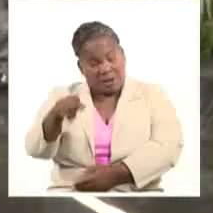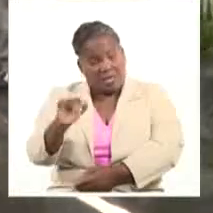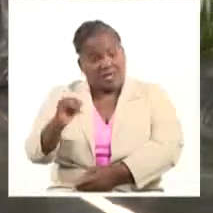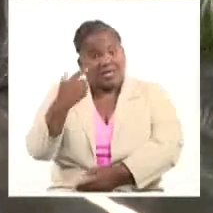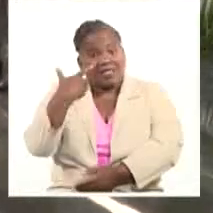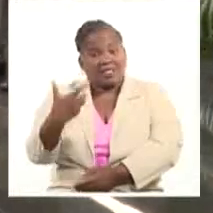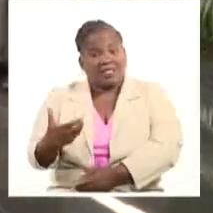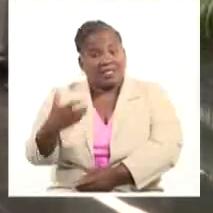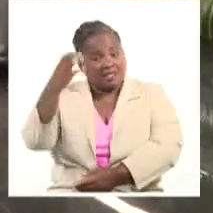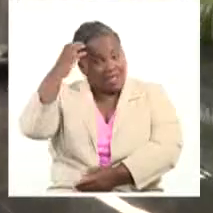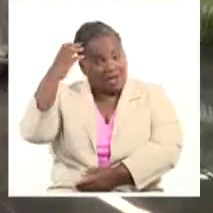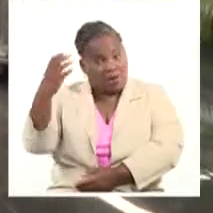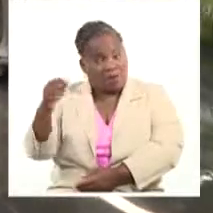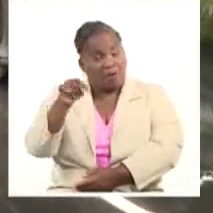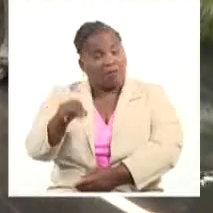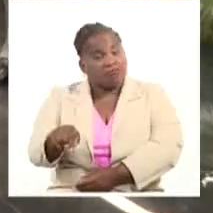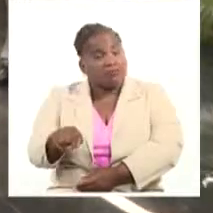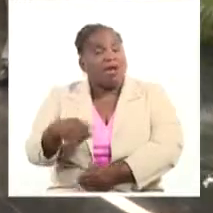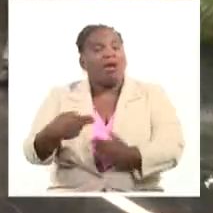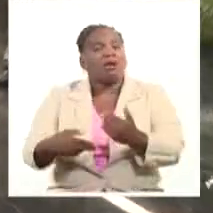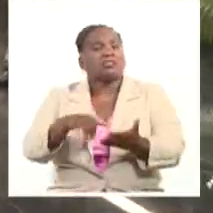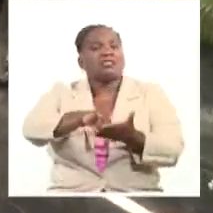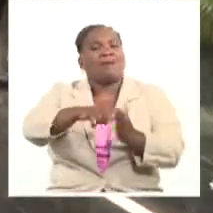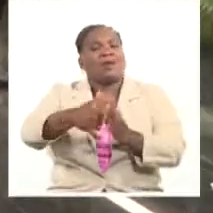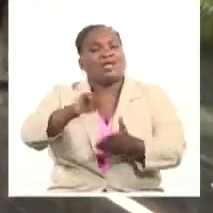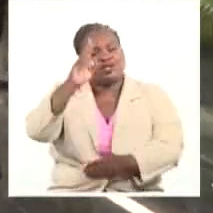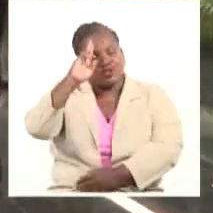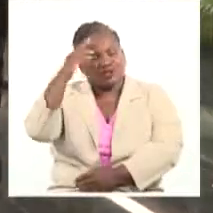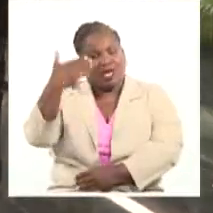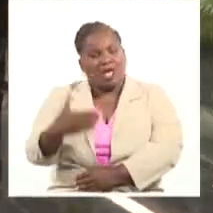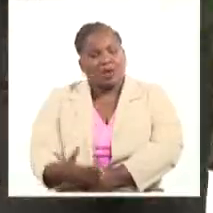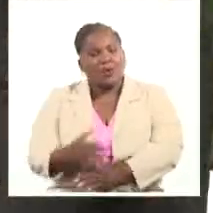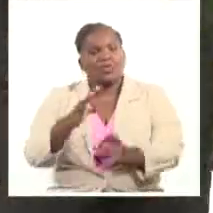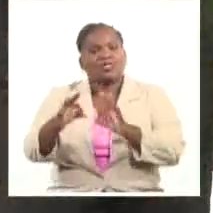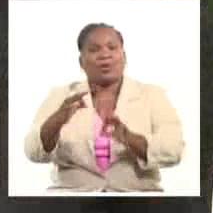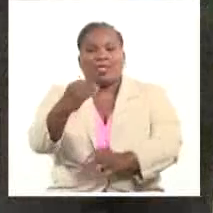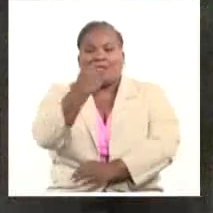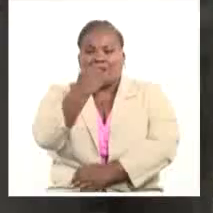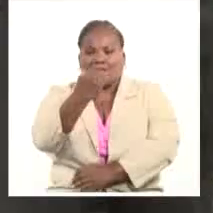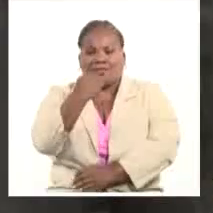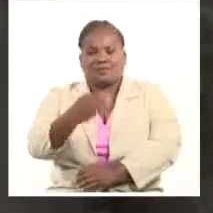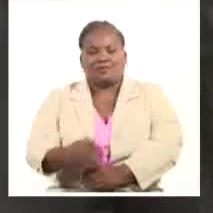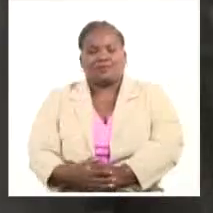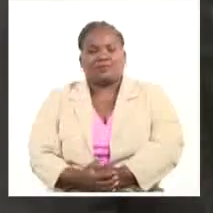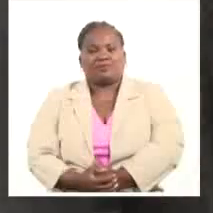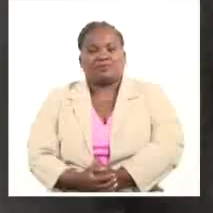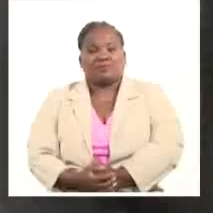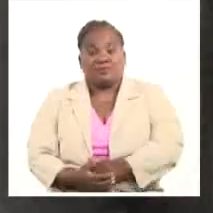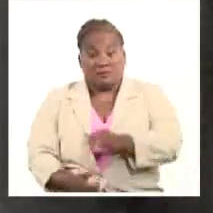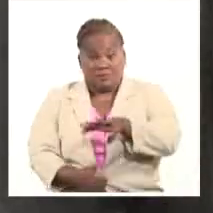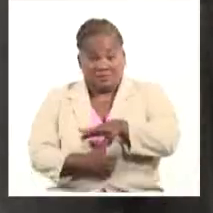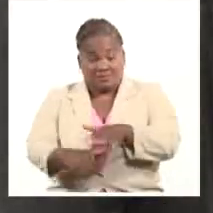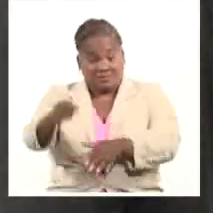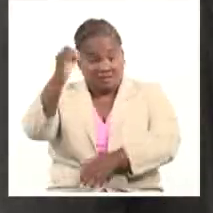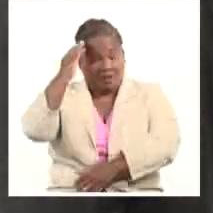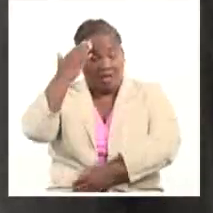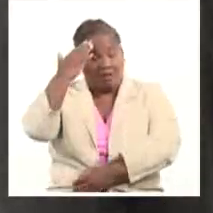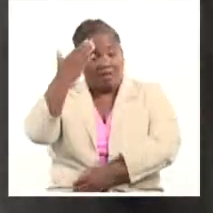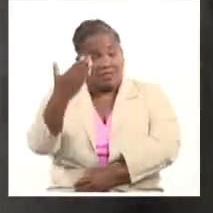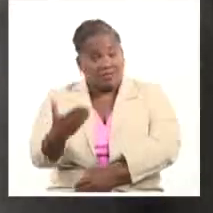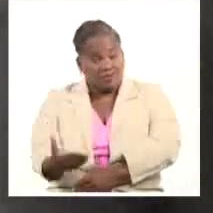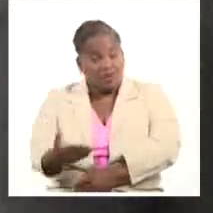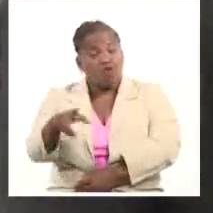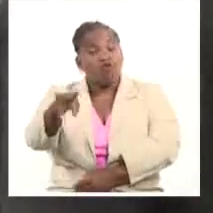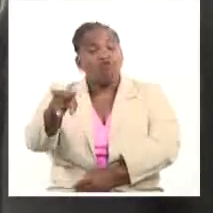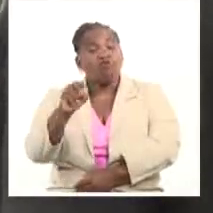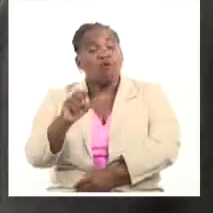gobierno de concretar proyectos en esferas como la salud y la seguridad alimentaria. El presidente cubano agradeció a los nuevos